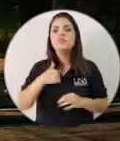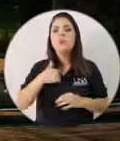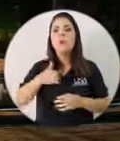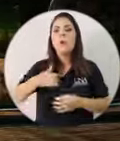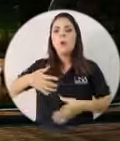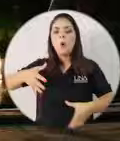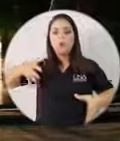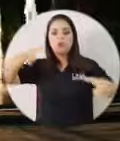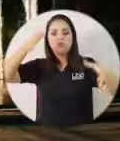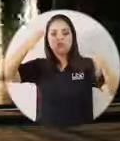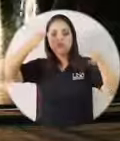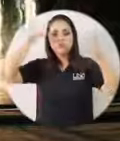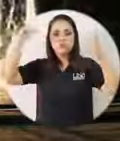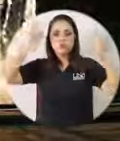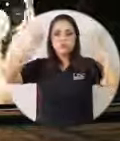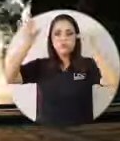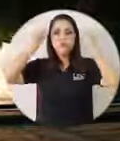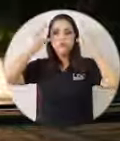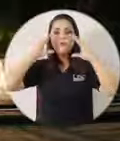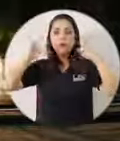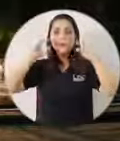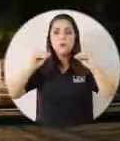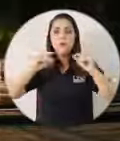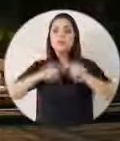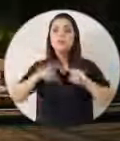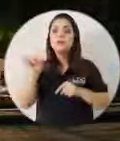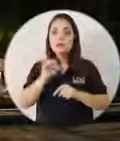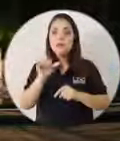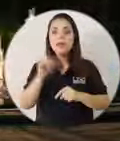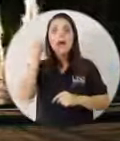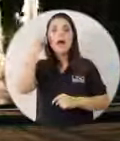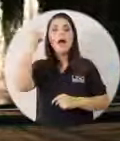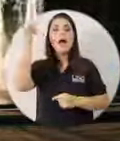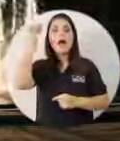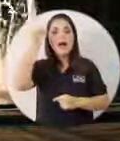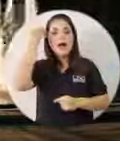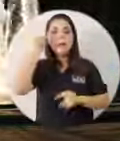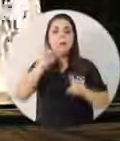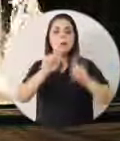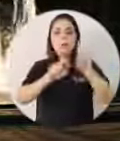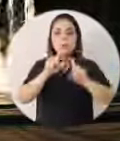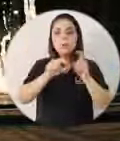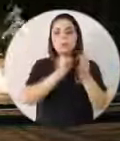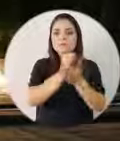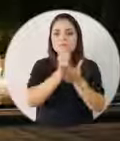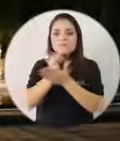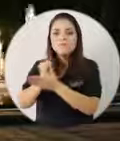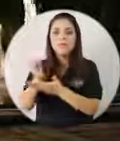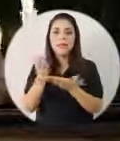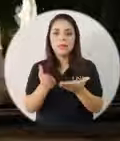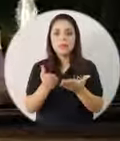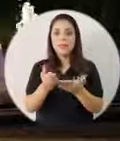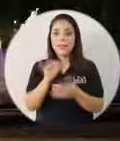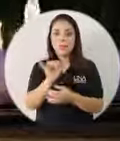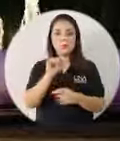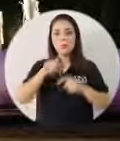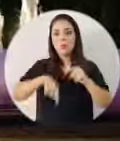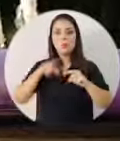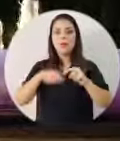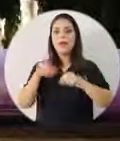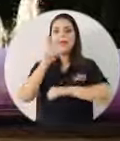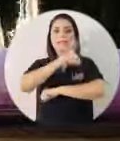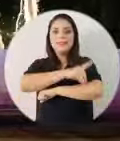este tragón de información, que es muy bueno para repetir lo que le dicen, sino que es capaz de formular preguntas e indagar. Eso no se puede formar